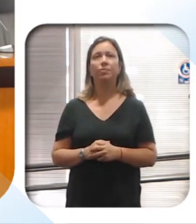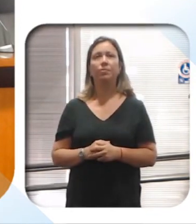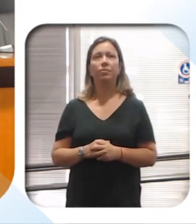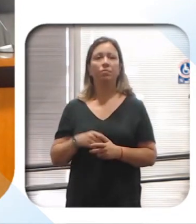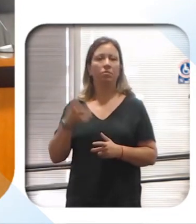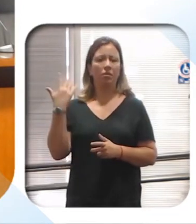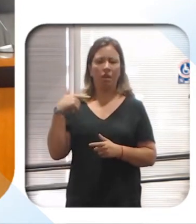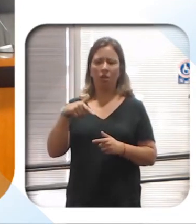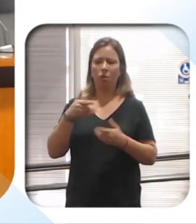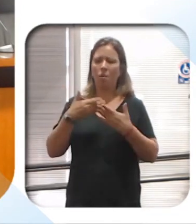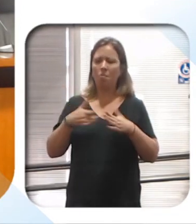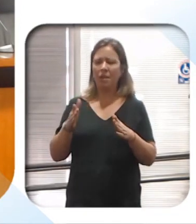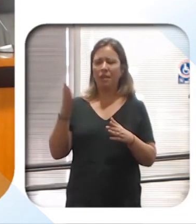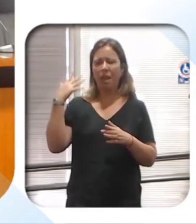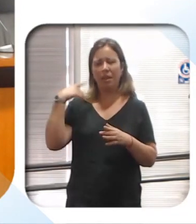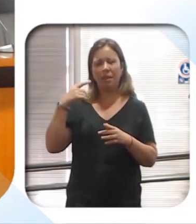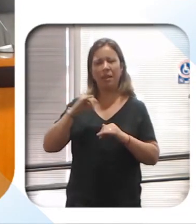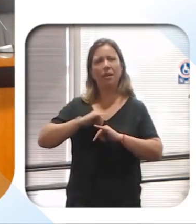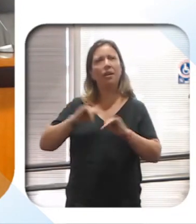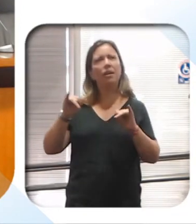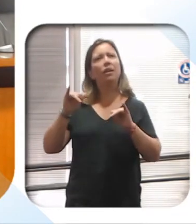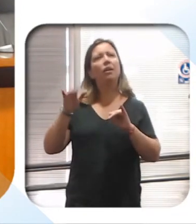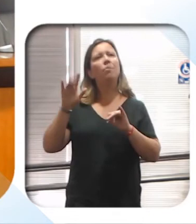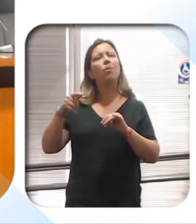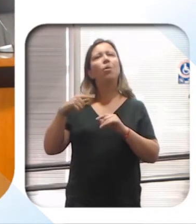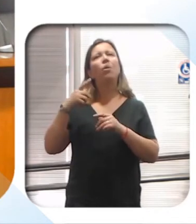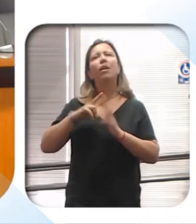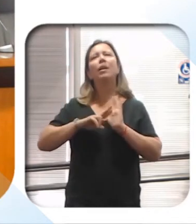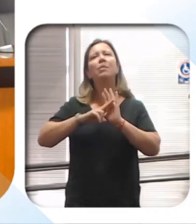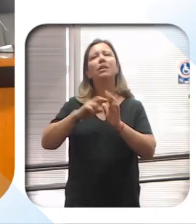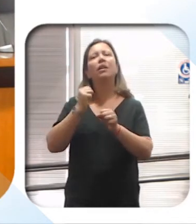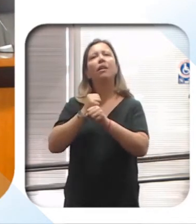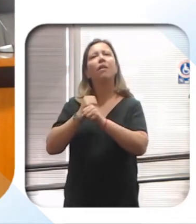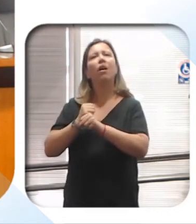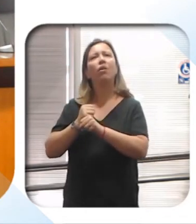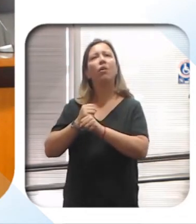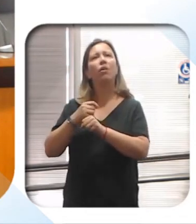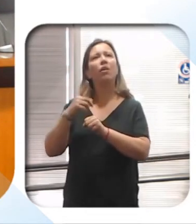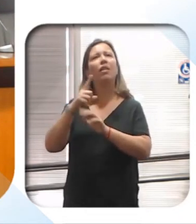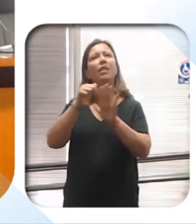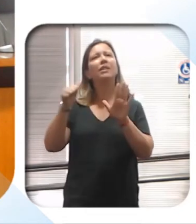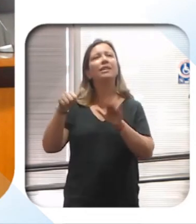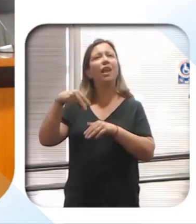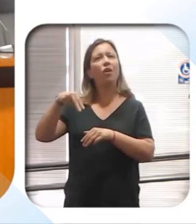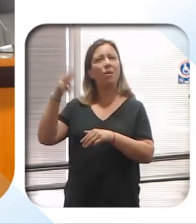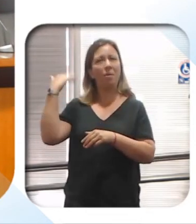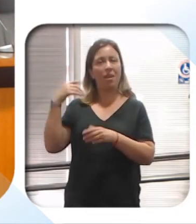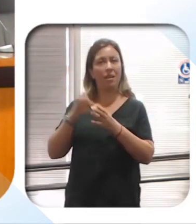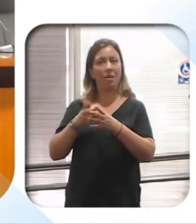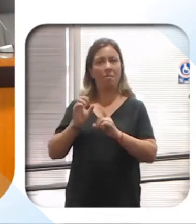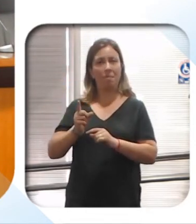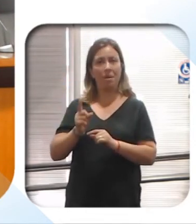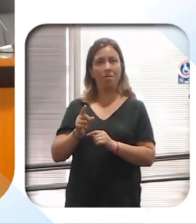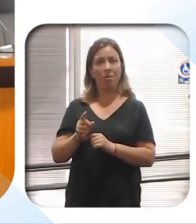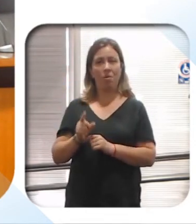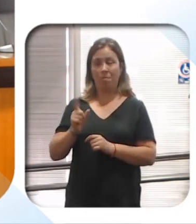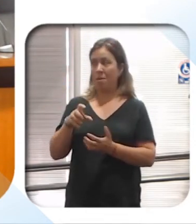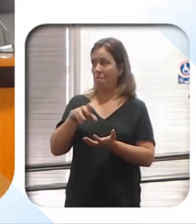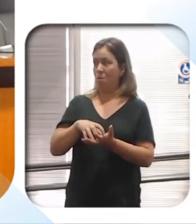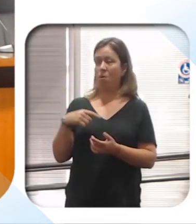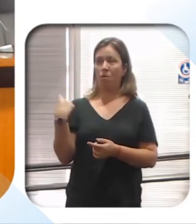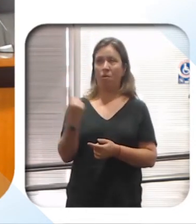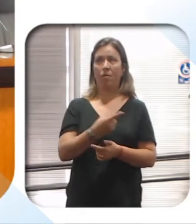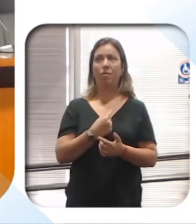empezamos a hacer con una actividad de la representación de los trabajadores el pasado 16 de noviembre, desde estas